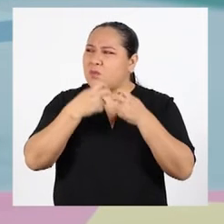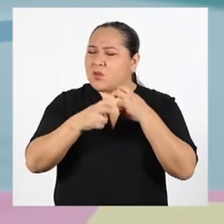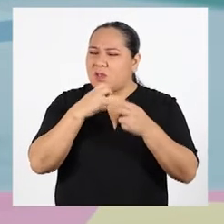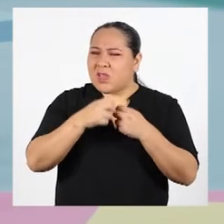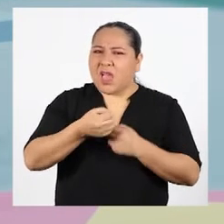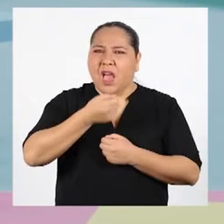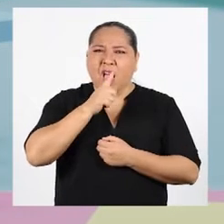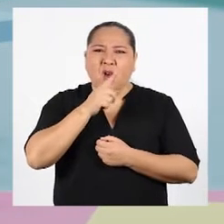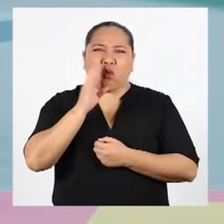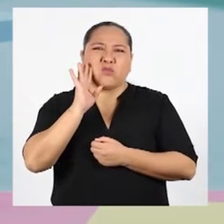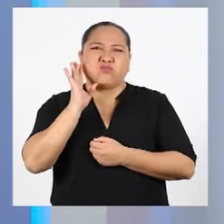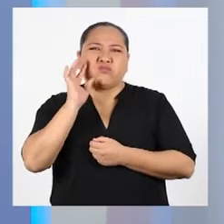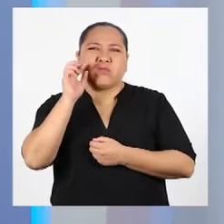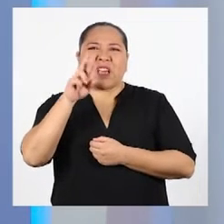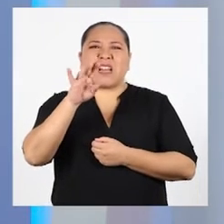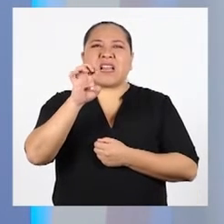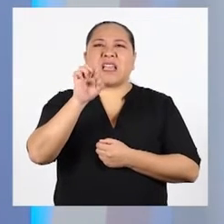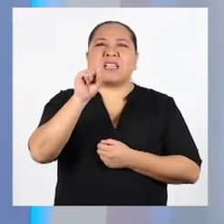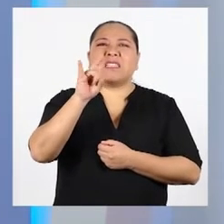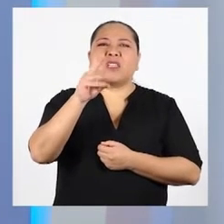las aguas residuales?